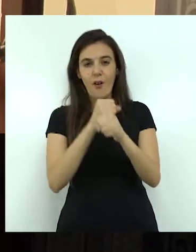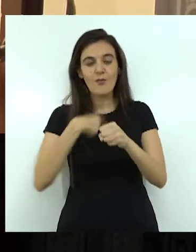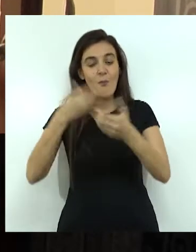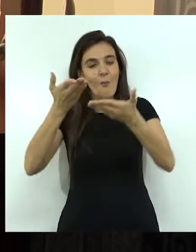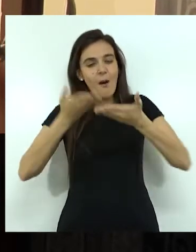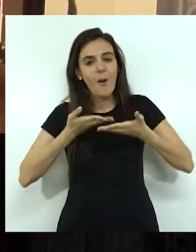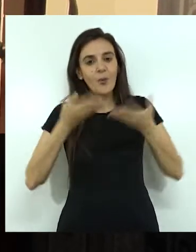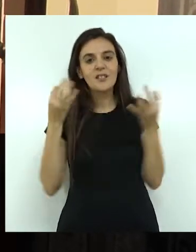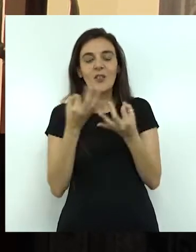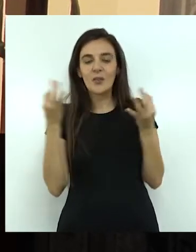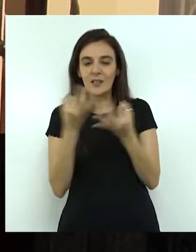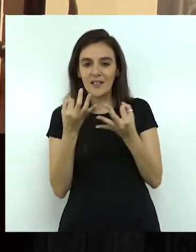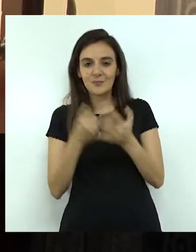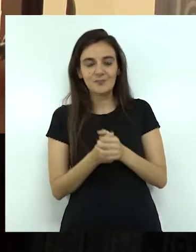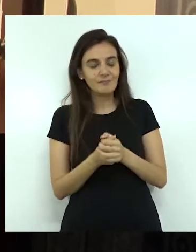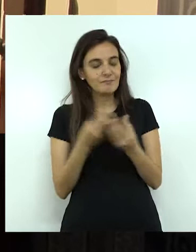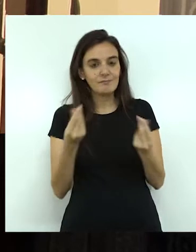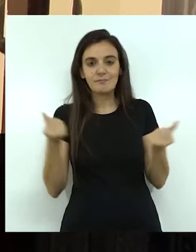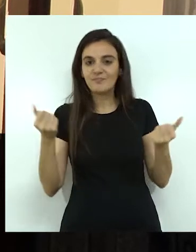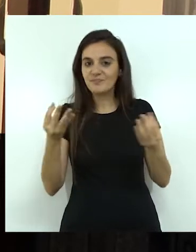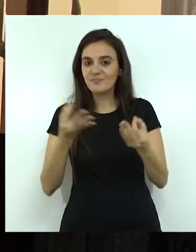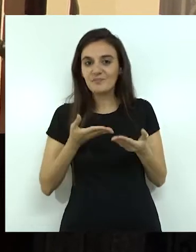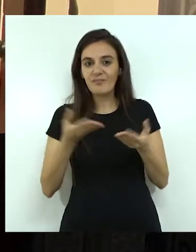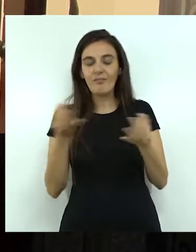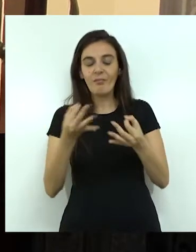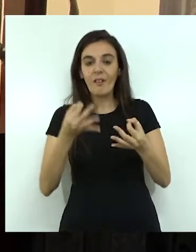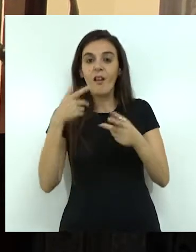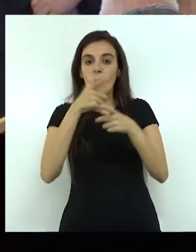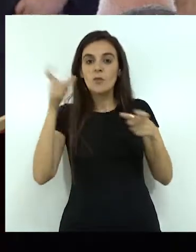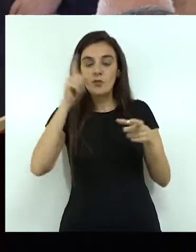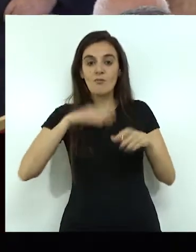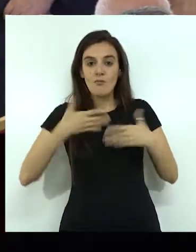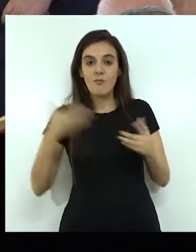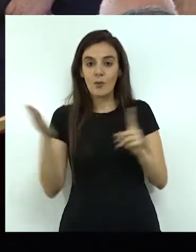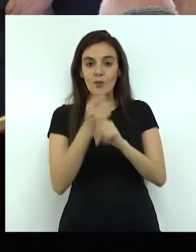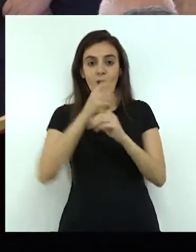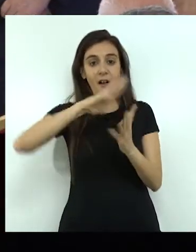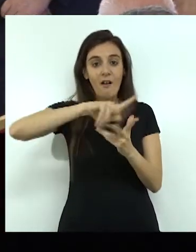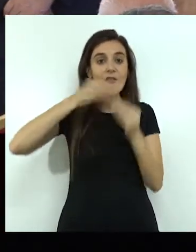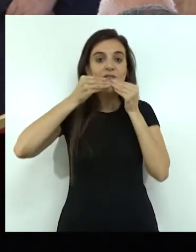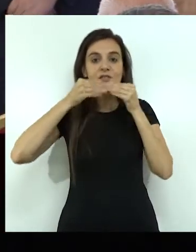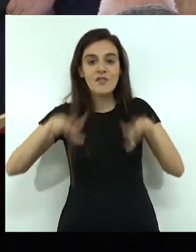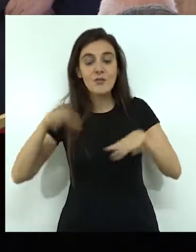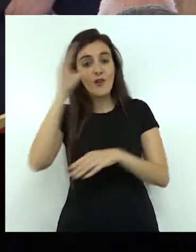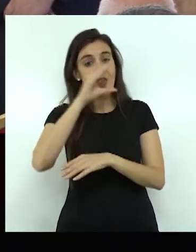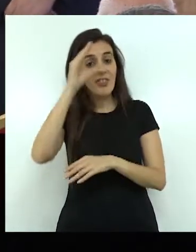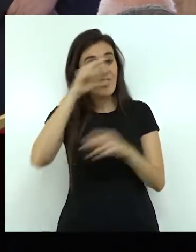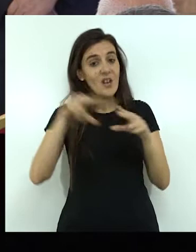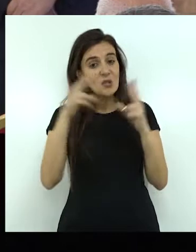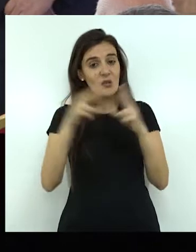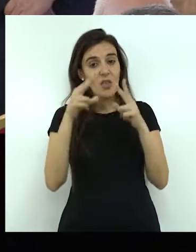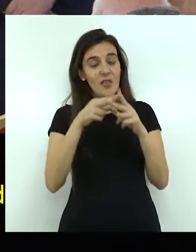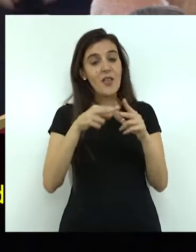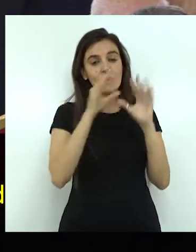pues me aporta prácticamente el llegar a ser lo que soy geografía historia y ciencias sociales es su